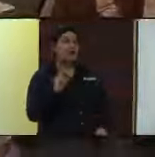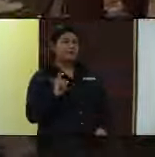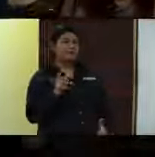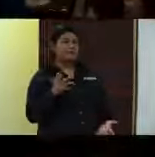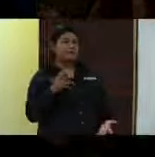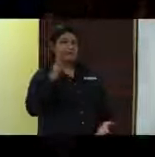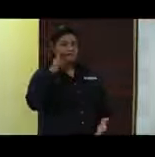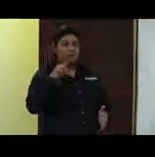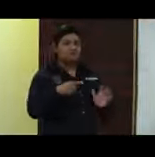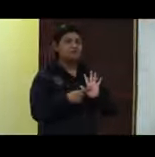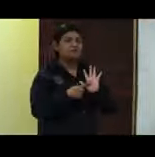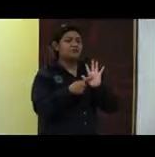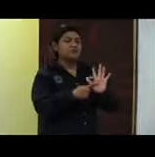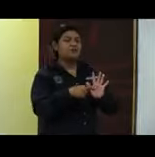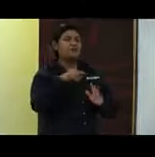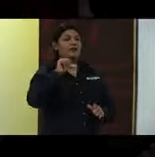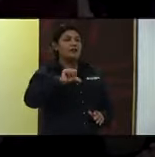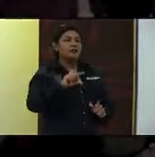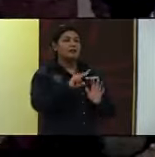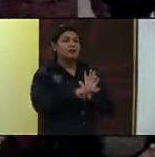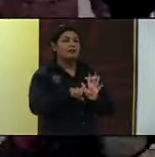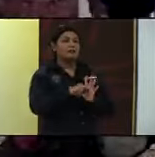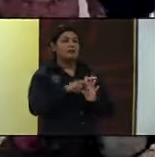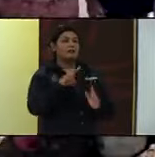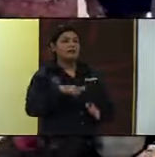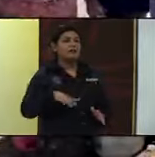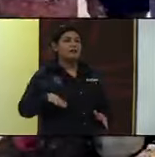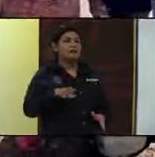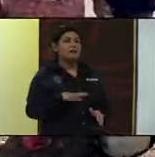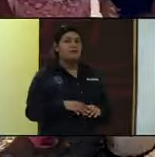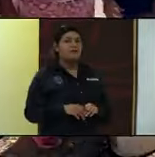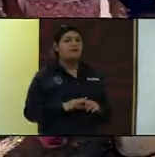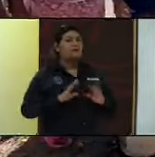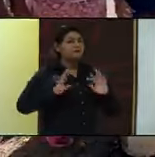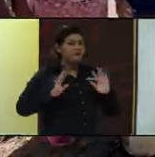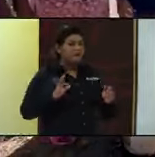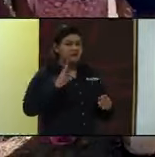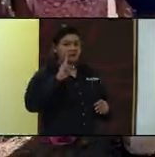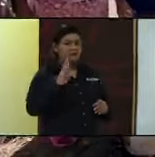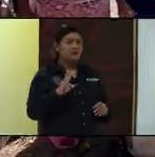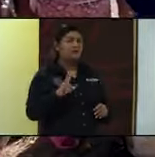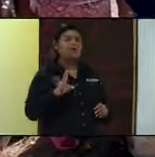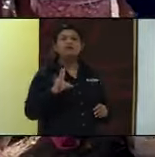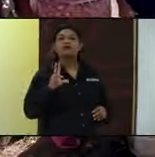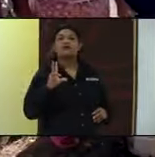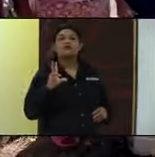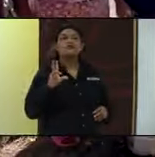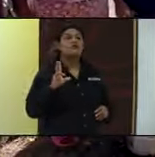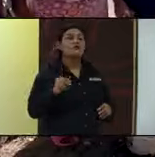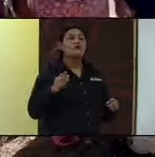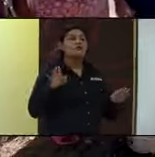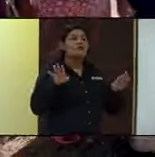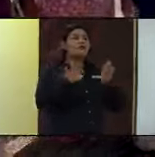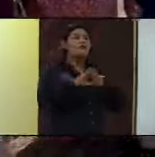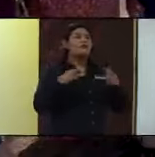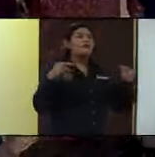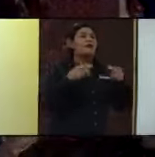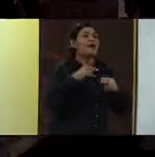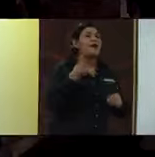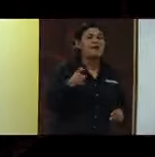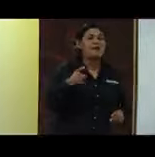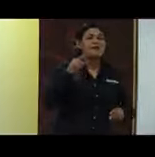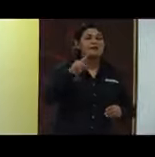está, ahí se los demostré en ese video. Les dije, señores, ahí está. No es porque hayan bloqueado que hay agua, no. Es